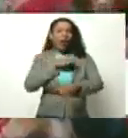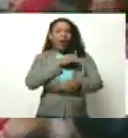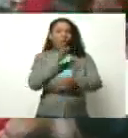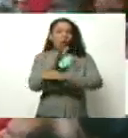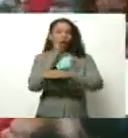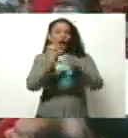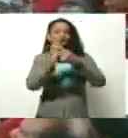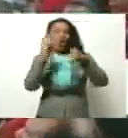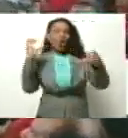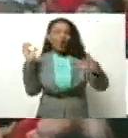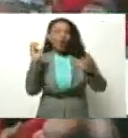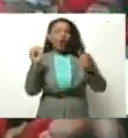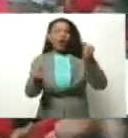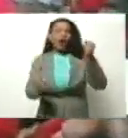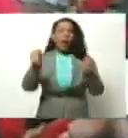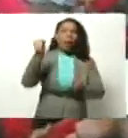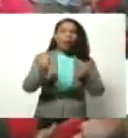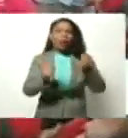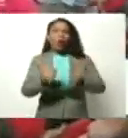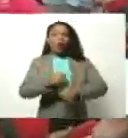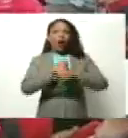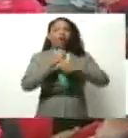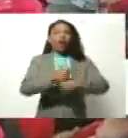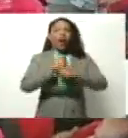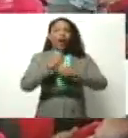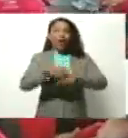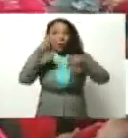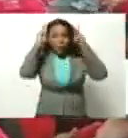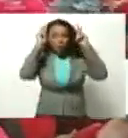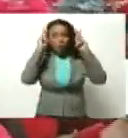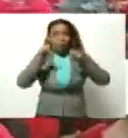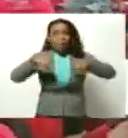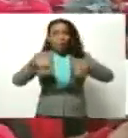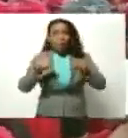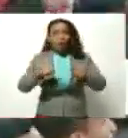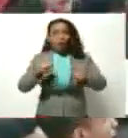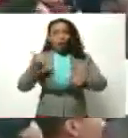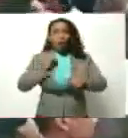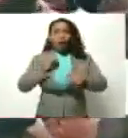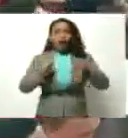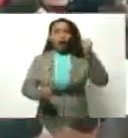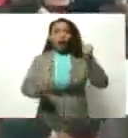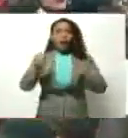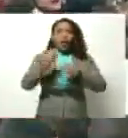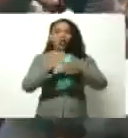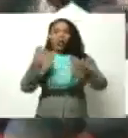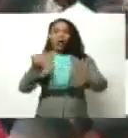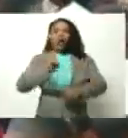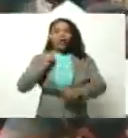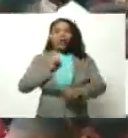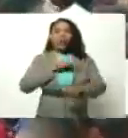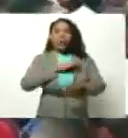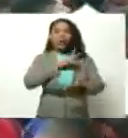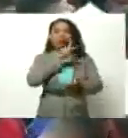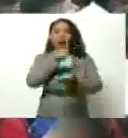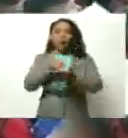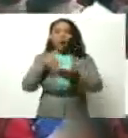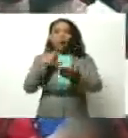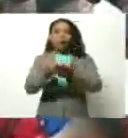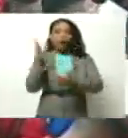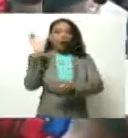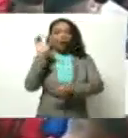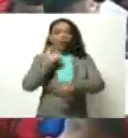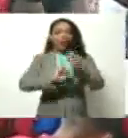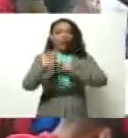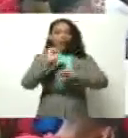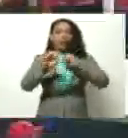en autobús en camión en caballo en burro en moto en tractores en camiones en lo que sea pero llegamos a Caracas